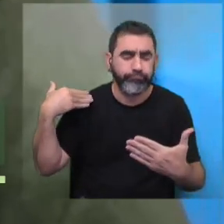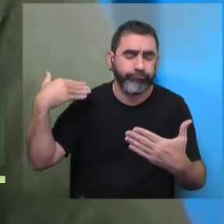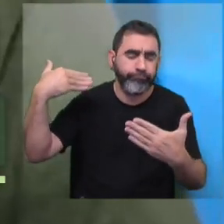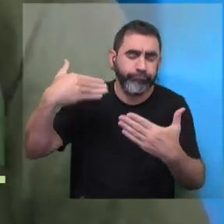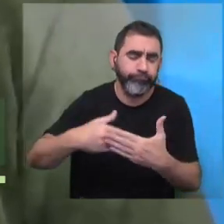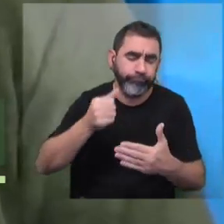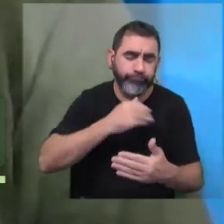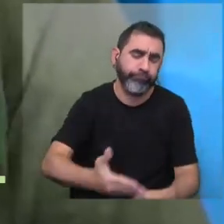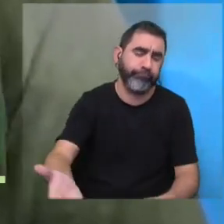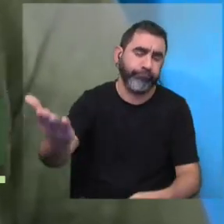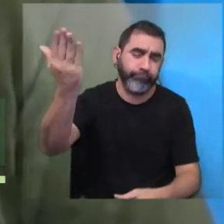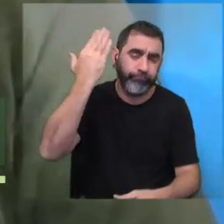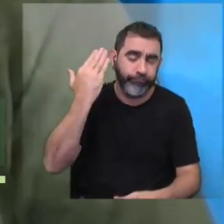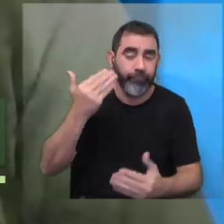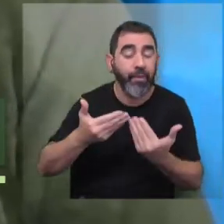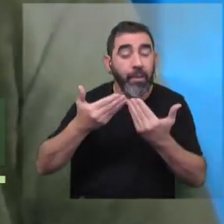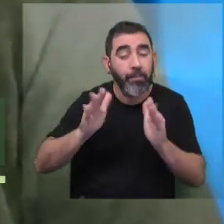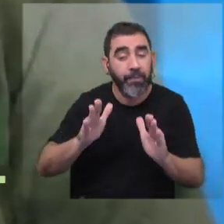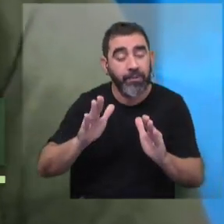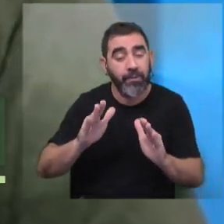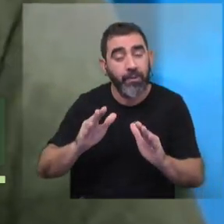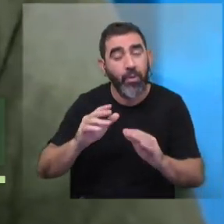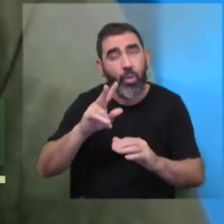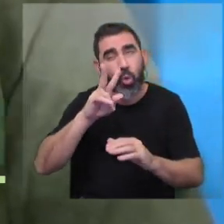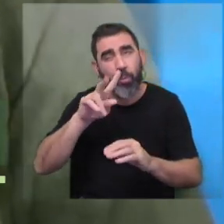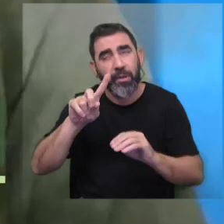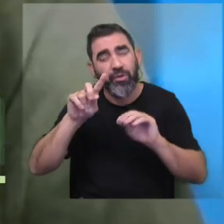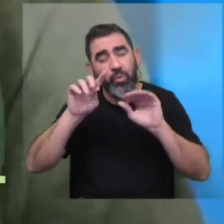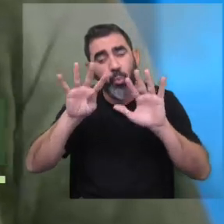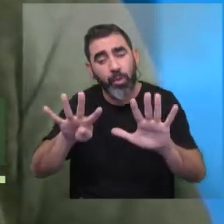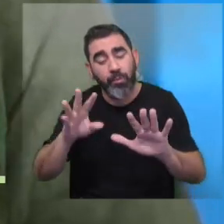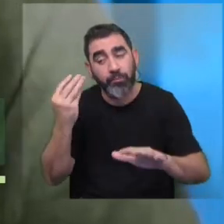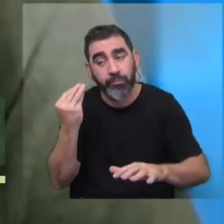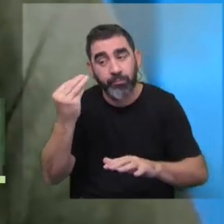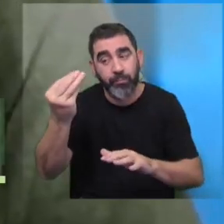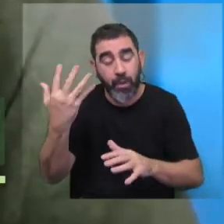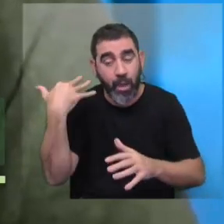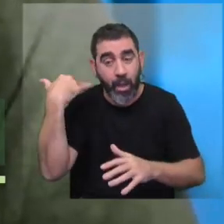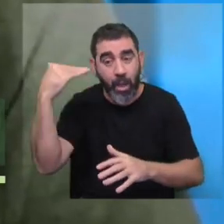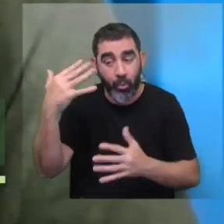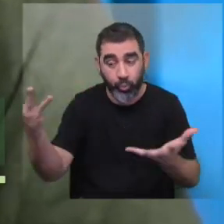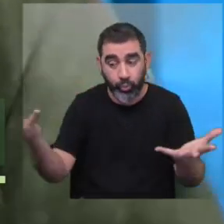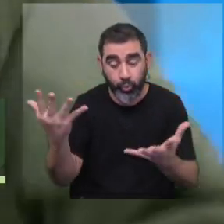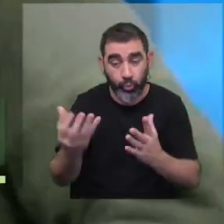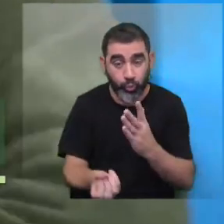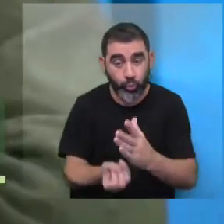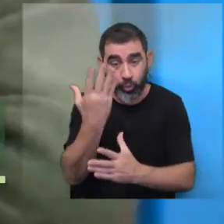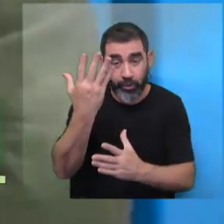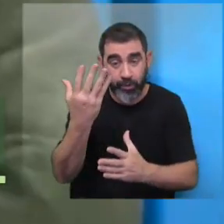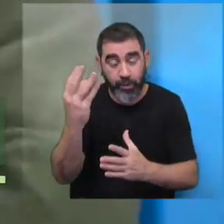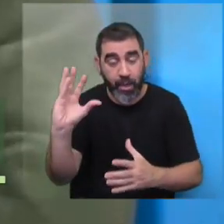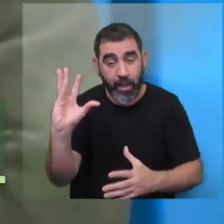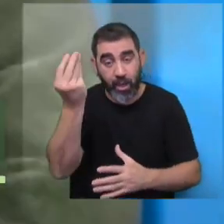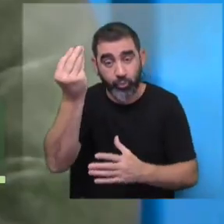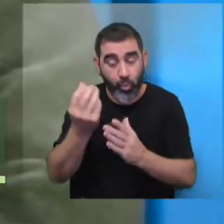que empieza muy probablemente en el 2019 cuando asumen las actuales autoridades este en